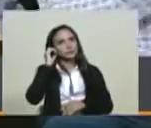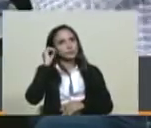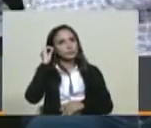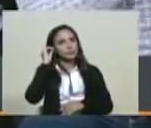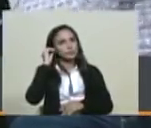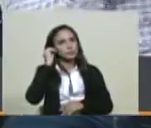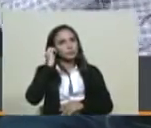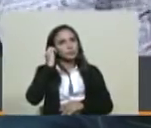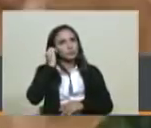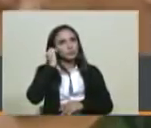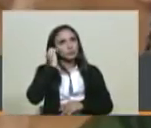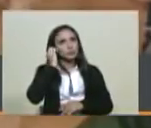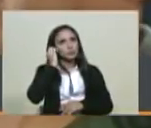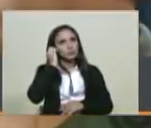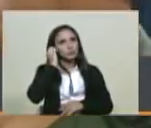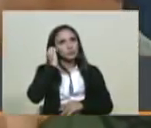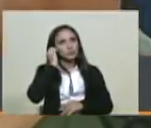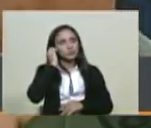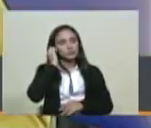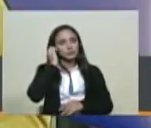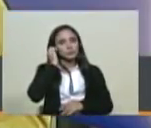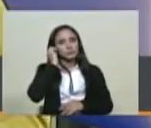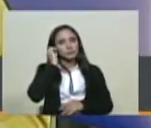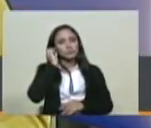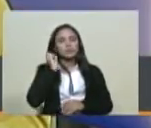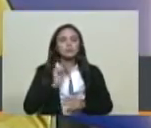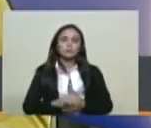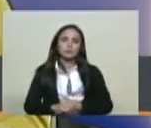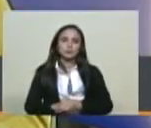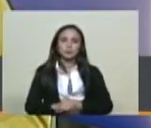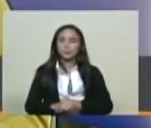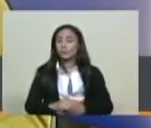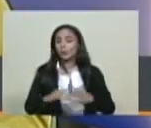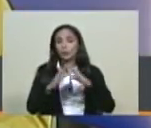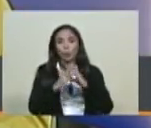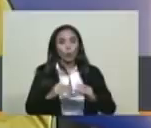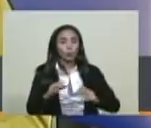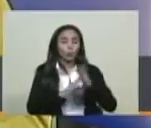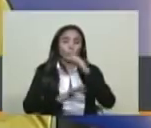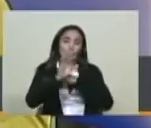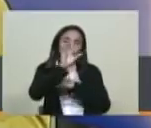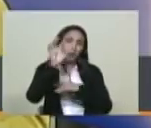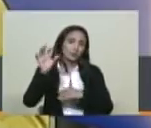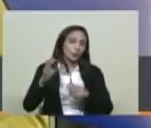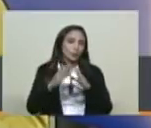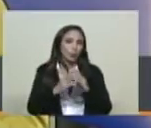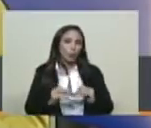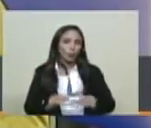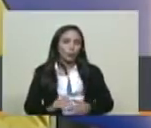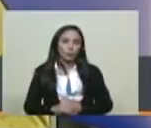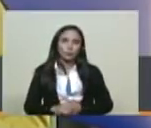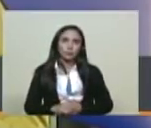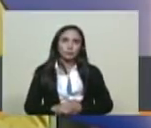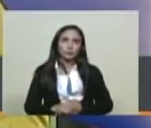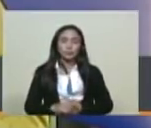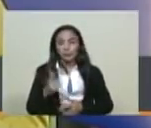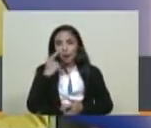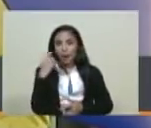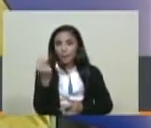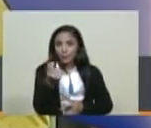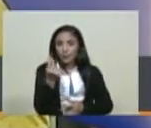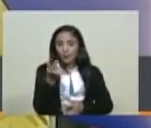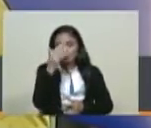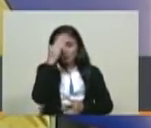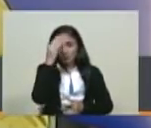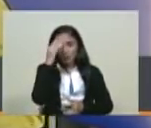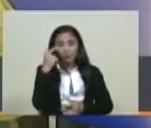llegarán al poder político en todos los gobiernos de América Latina y del Caribe en los años que están por venir. Anótenlo.